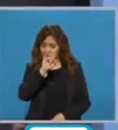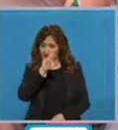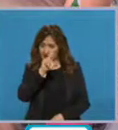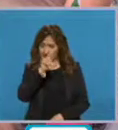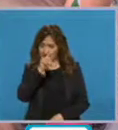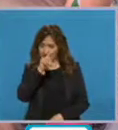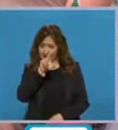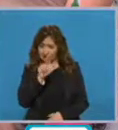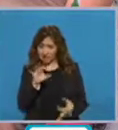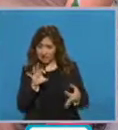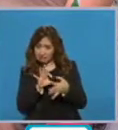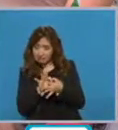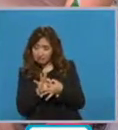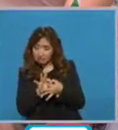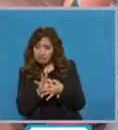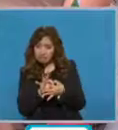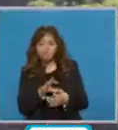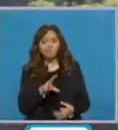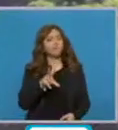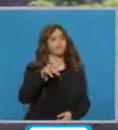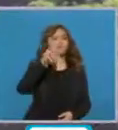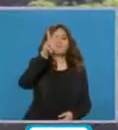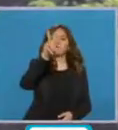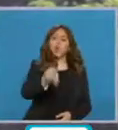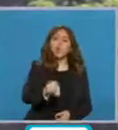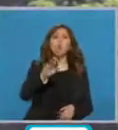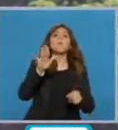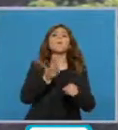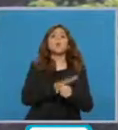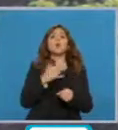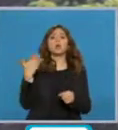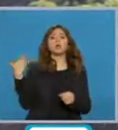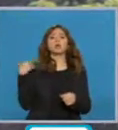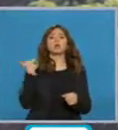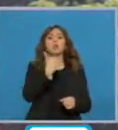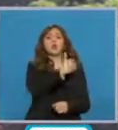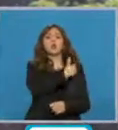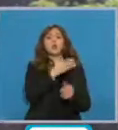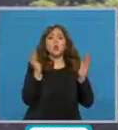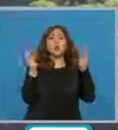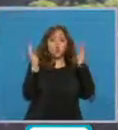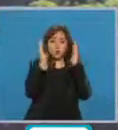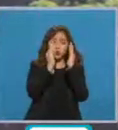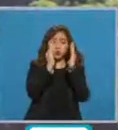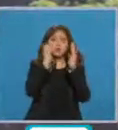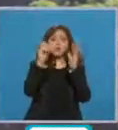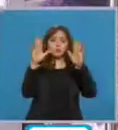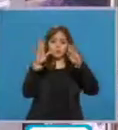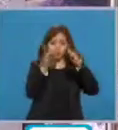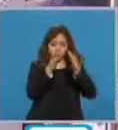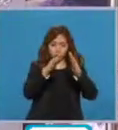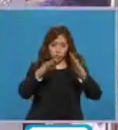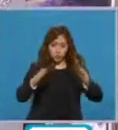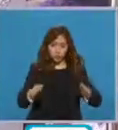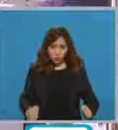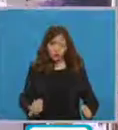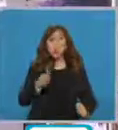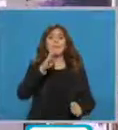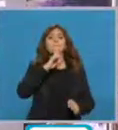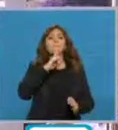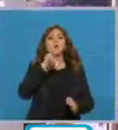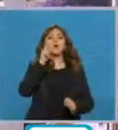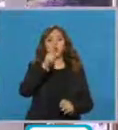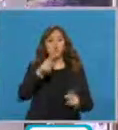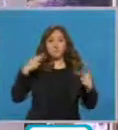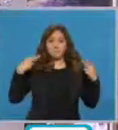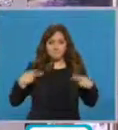a este sirena, cuerpo o no? no tanto, Ah. no tanto porque es muy chiquita esta parte de acá y el se vería más sirena, reducida, ¿no? ahorita te enseño con qué tipo de cuerpo le